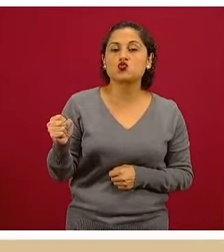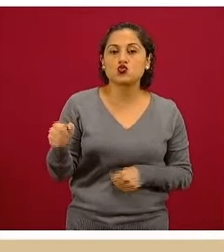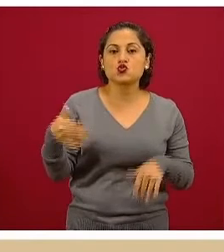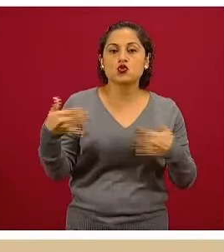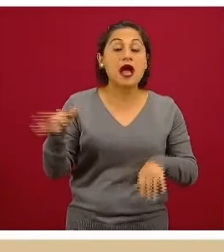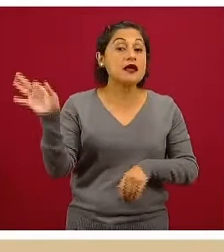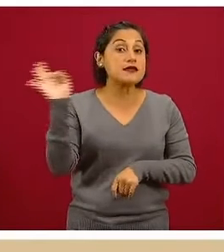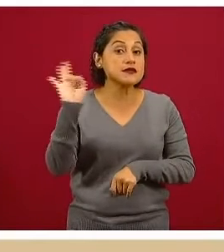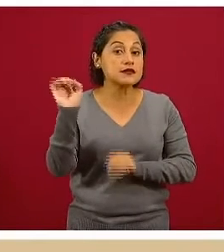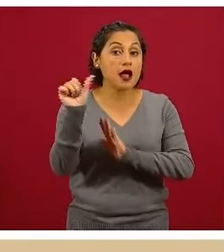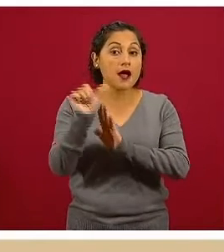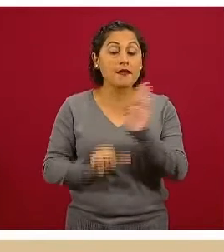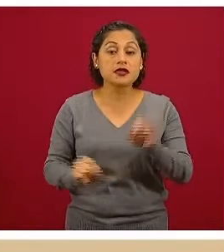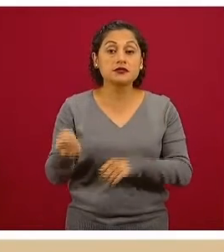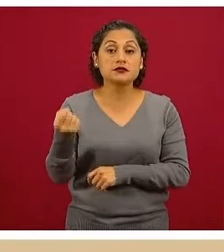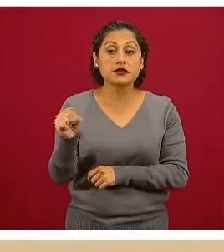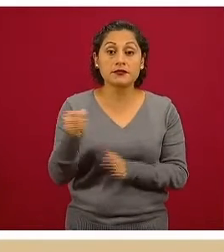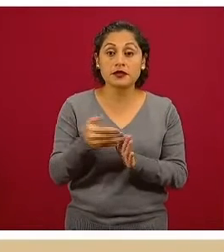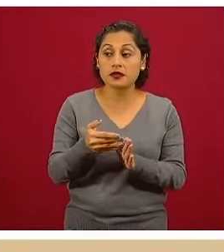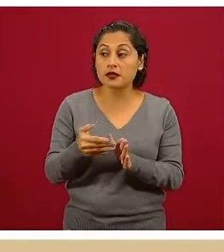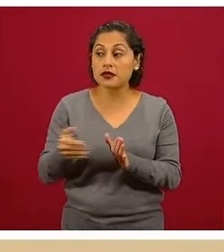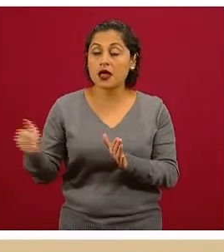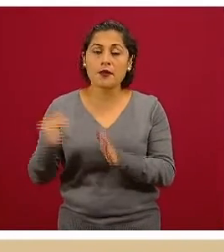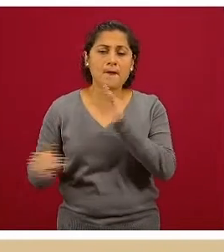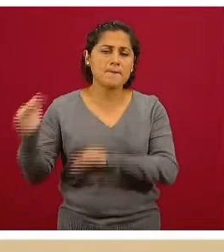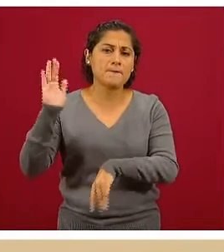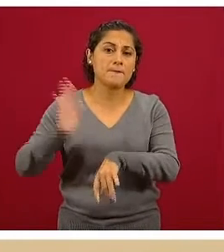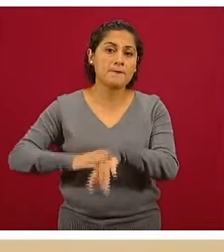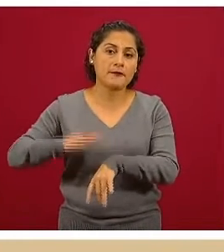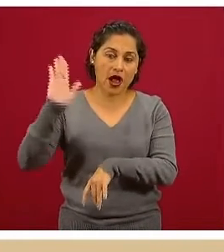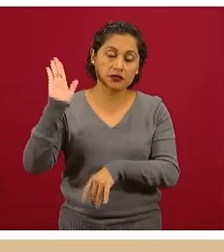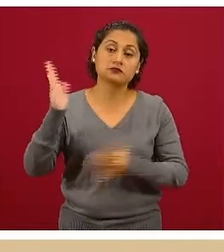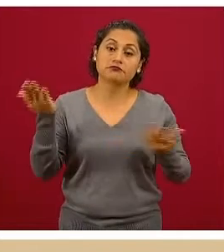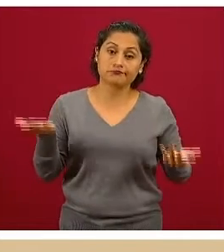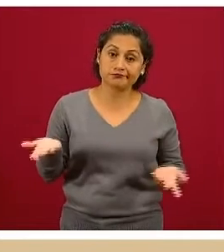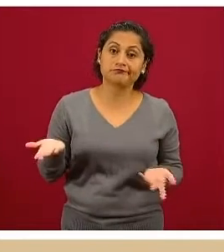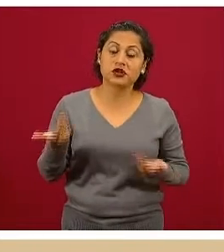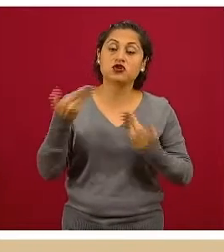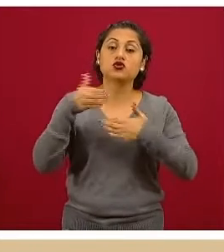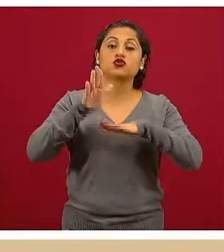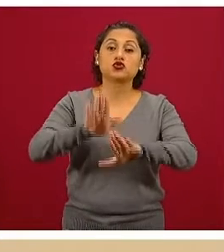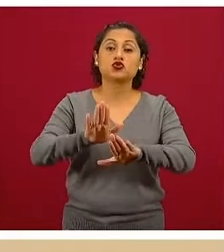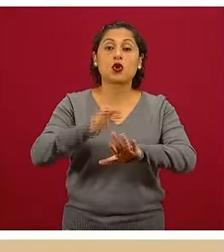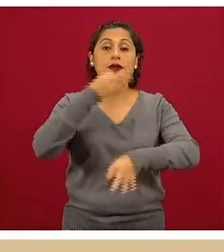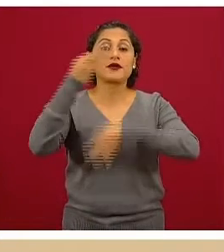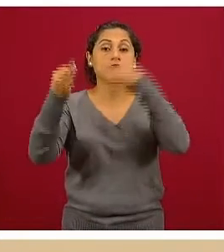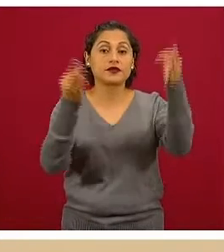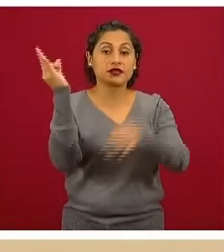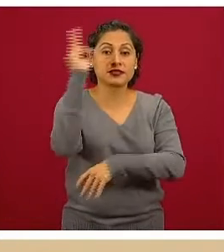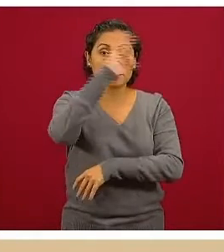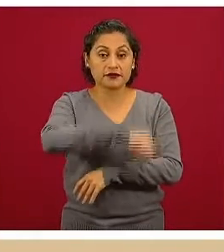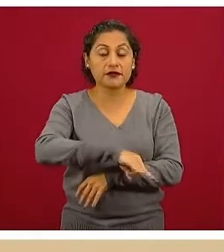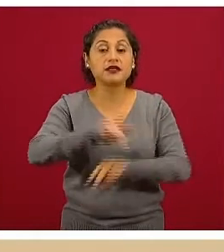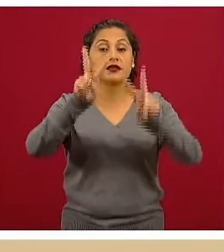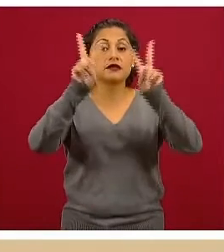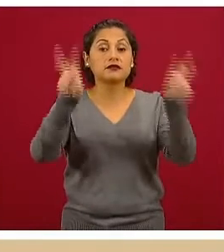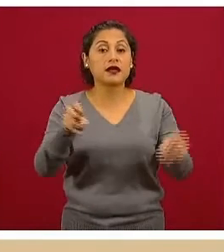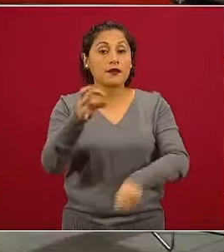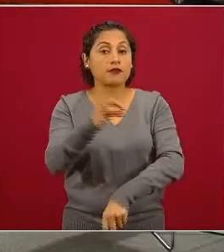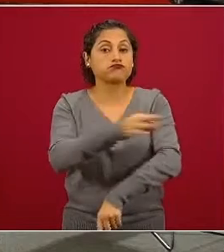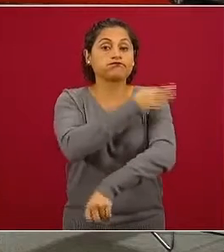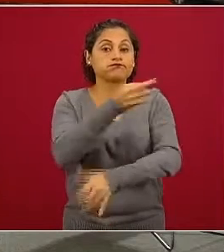iniciativa de la ONU en este contexto, con el doctor Hugo López-Gatell en esta conferencia, porque aquí estamos viendo